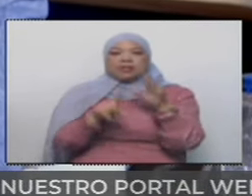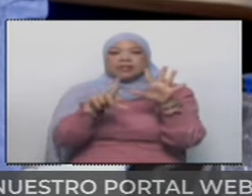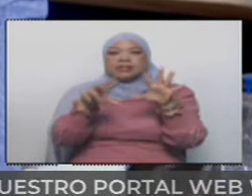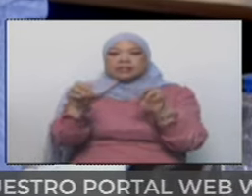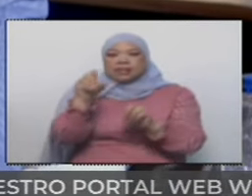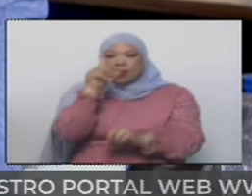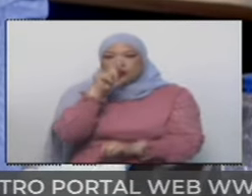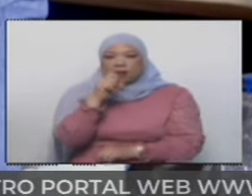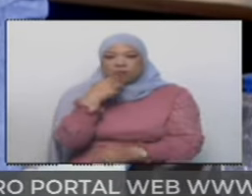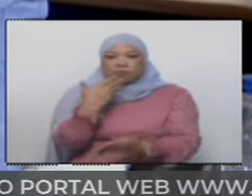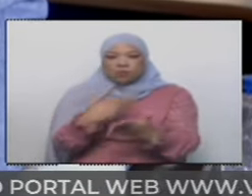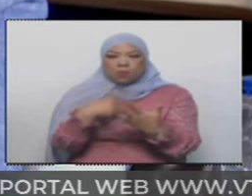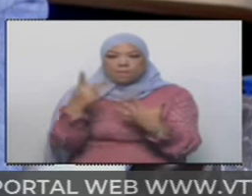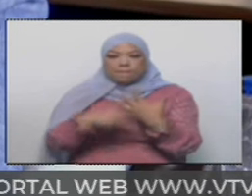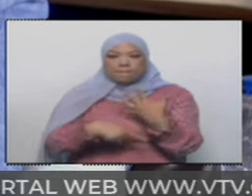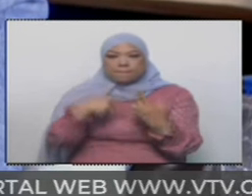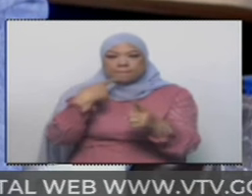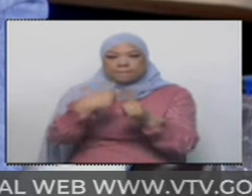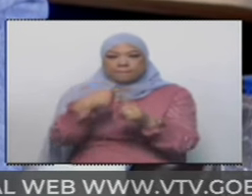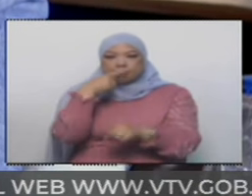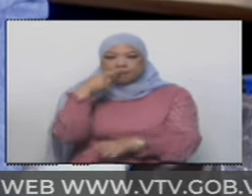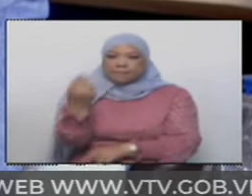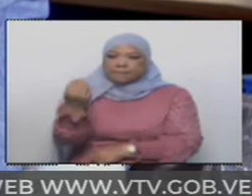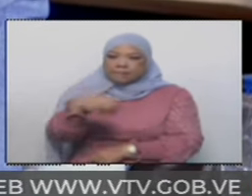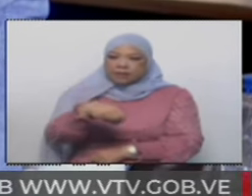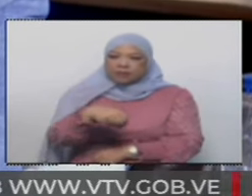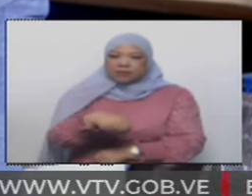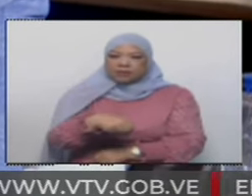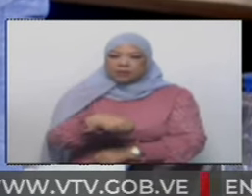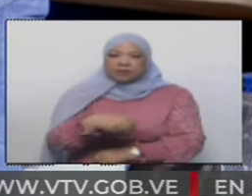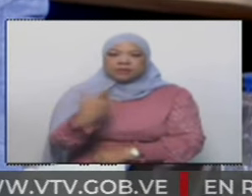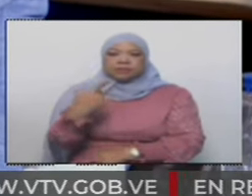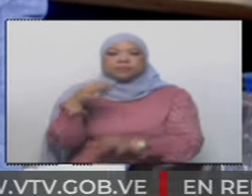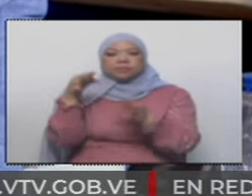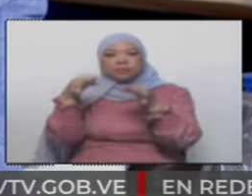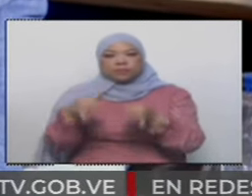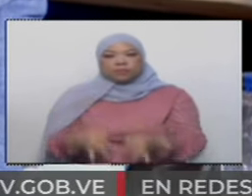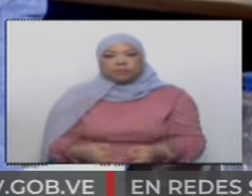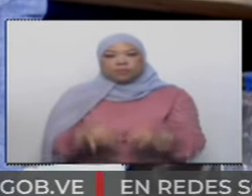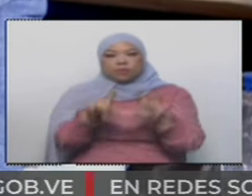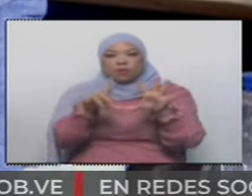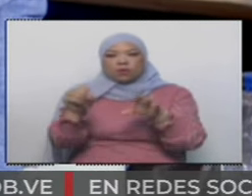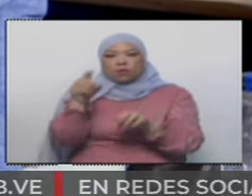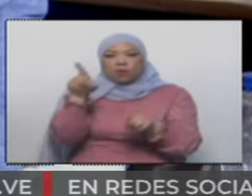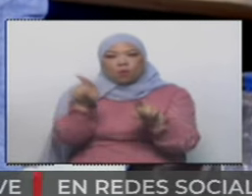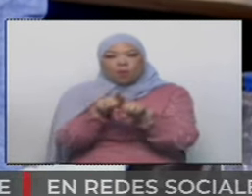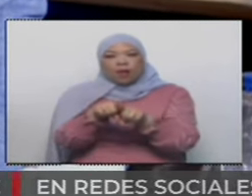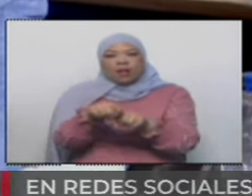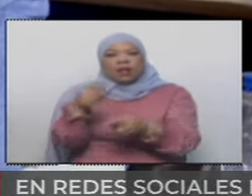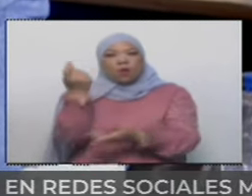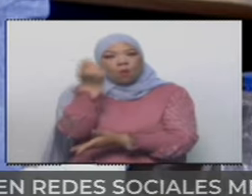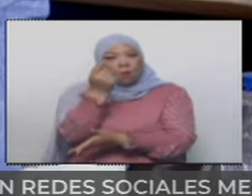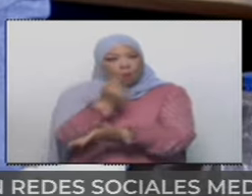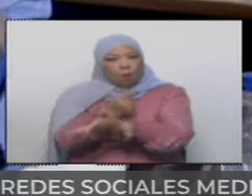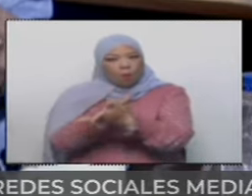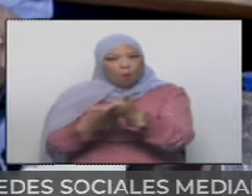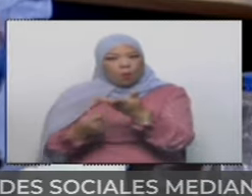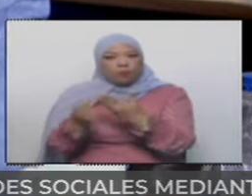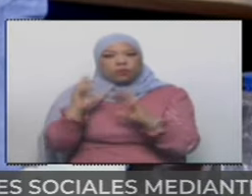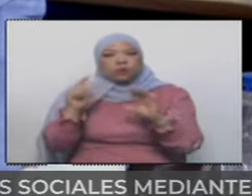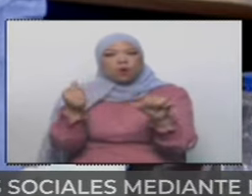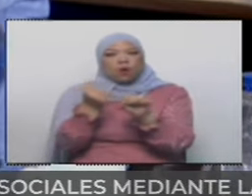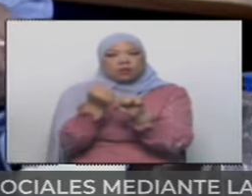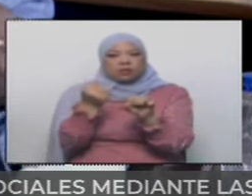60 de Con Maduro Más, que coincidió con los 60 años de Mafalda. Empieza a